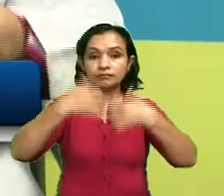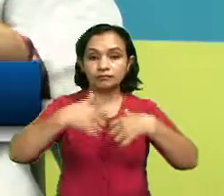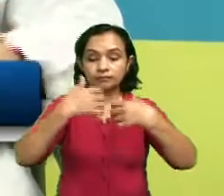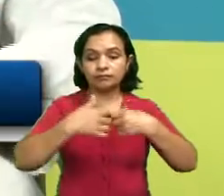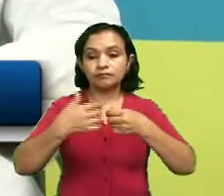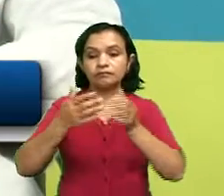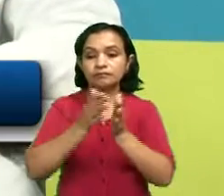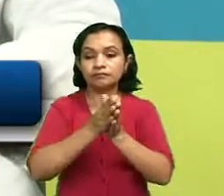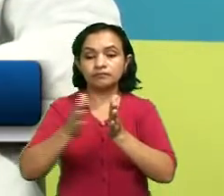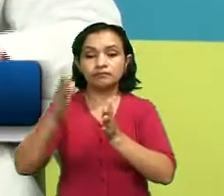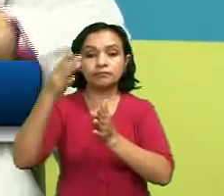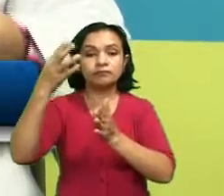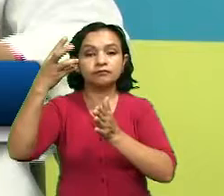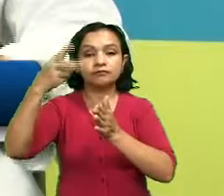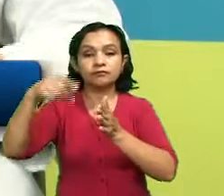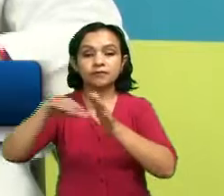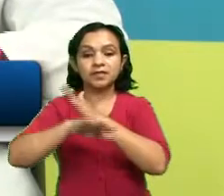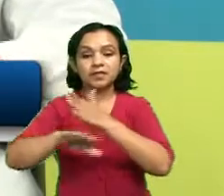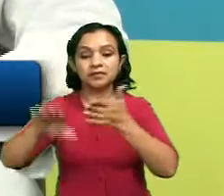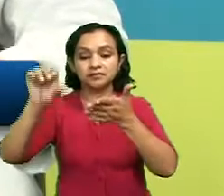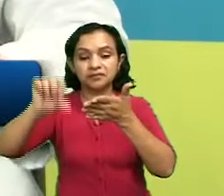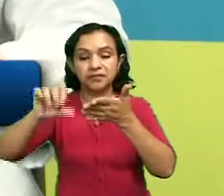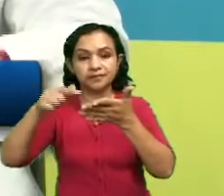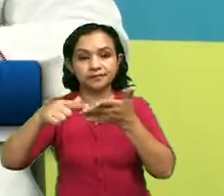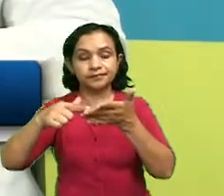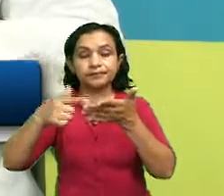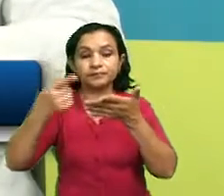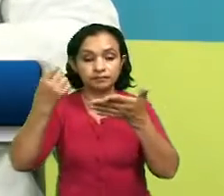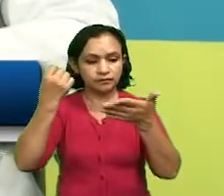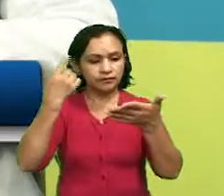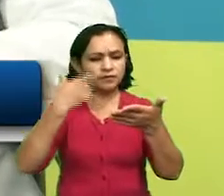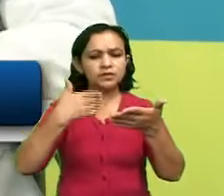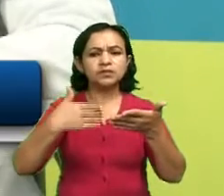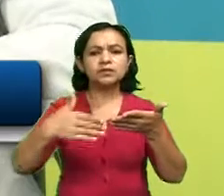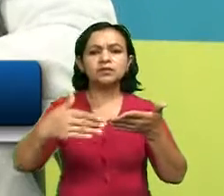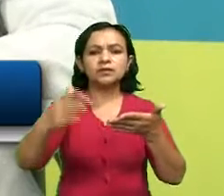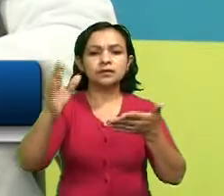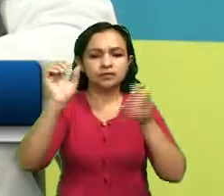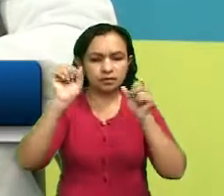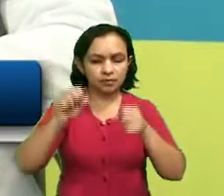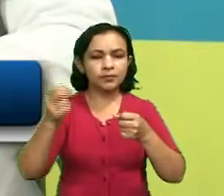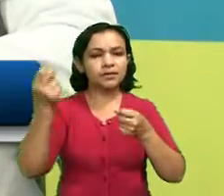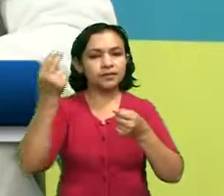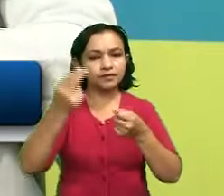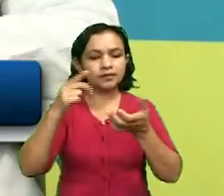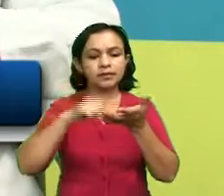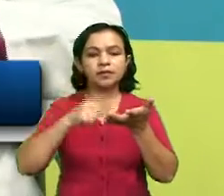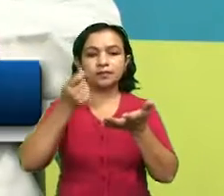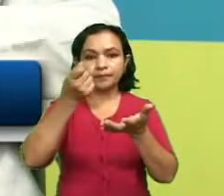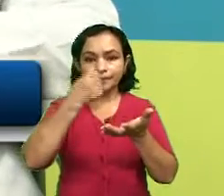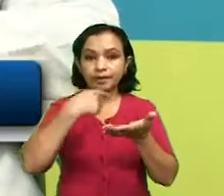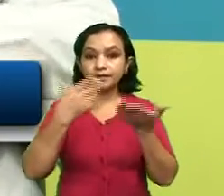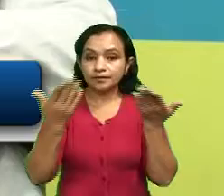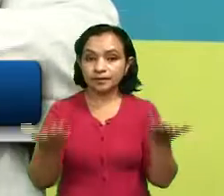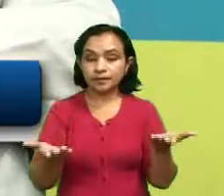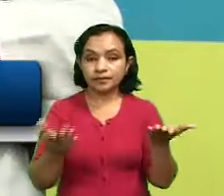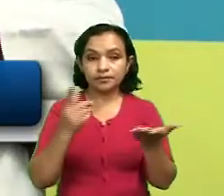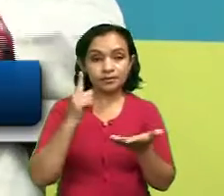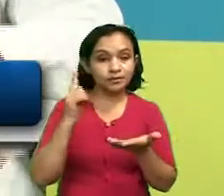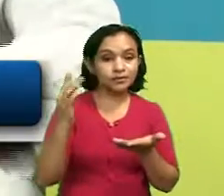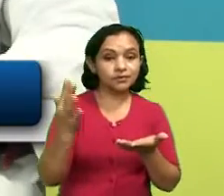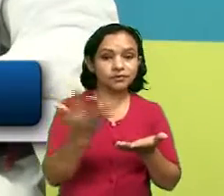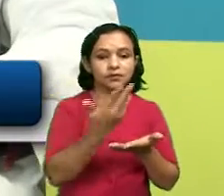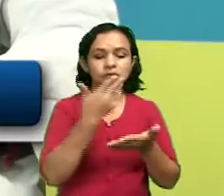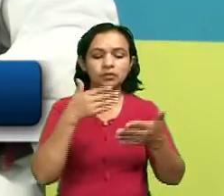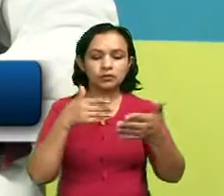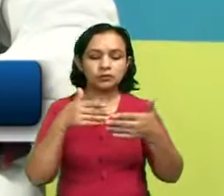y la fecha de expiración, ya que esto nos permite saber cuándo, hasta qué momento se puede utilizar el producto, porque todo medicamento